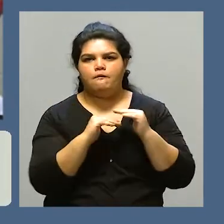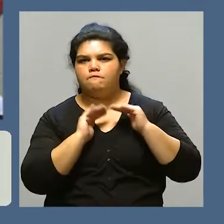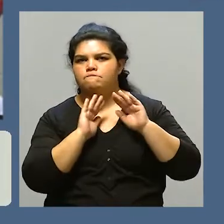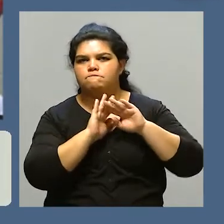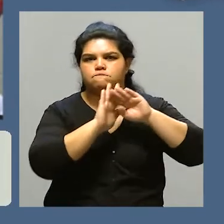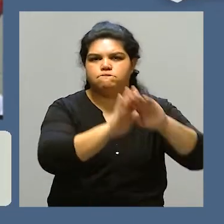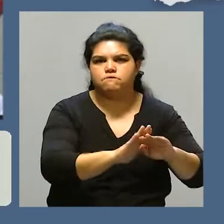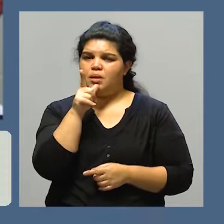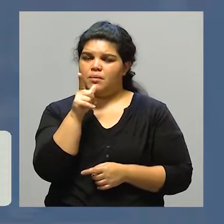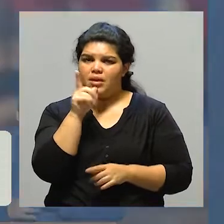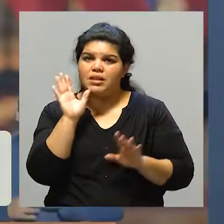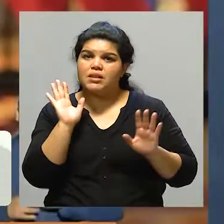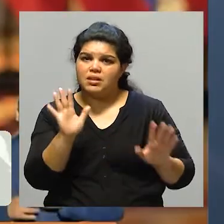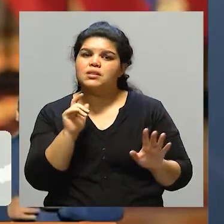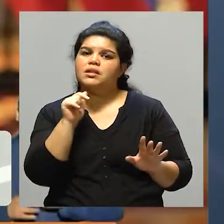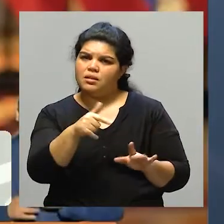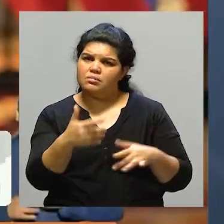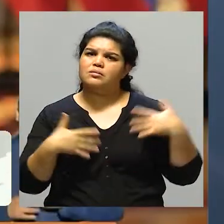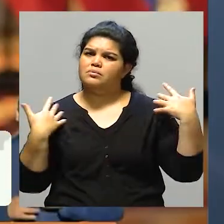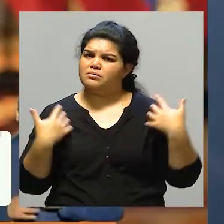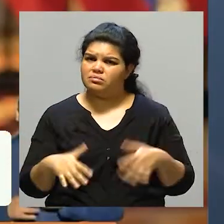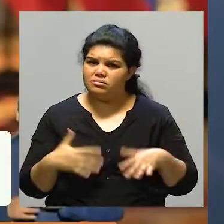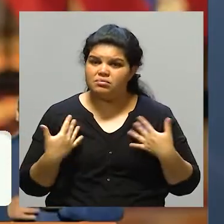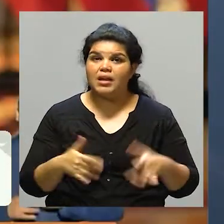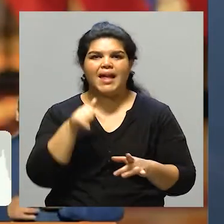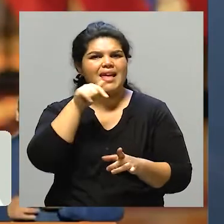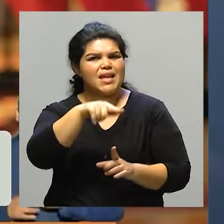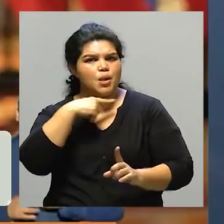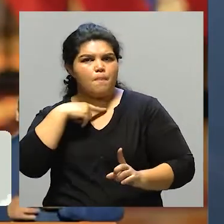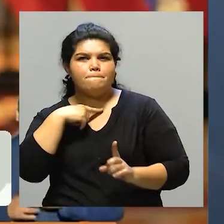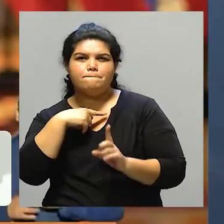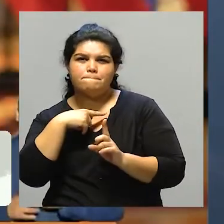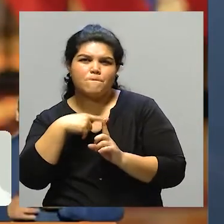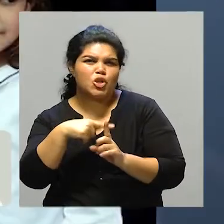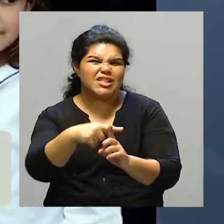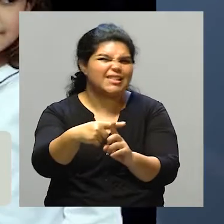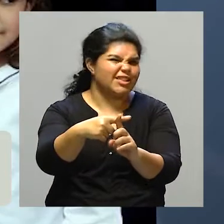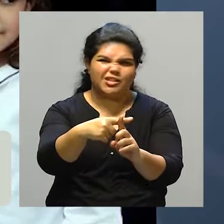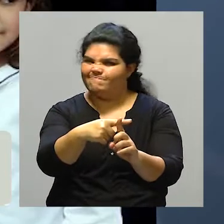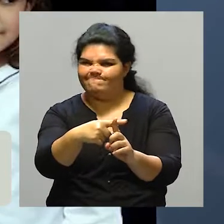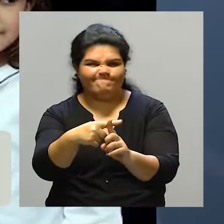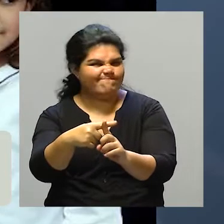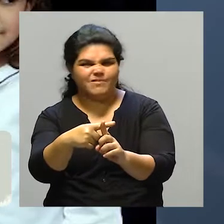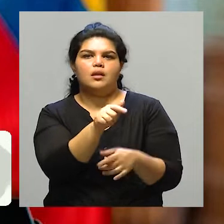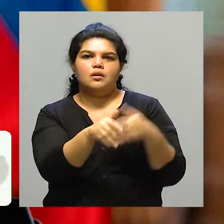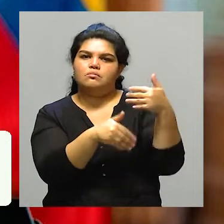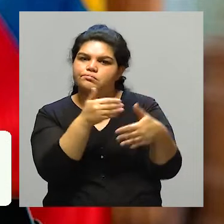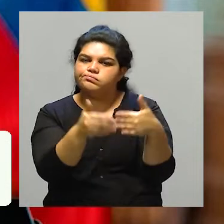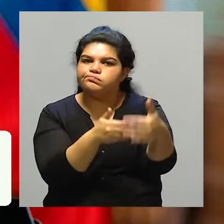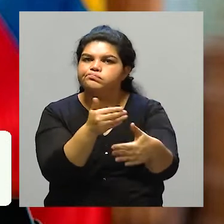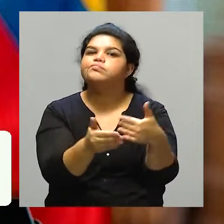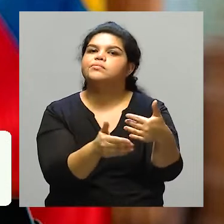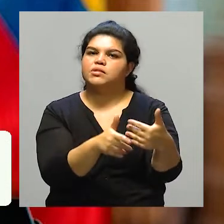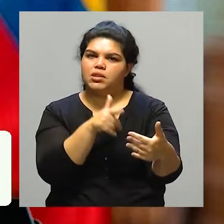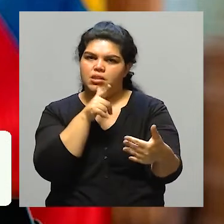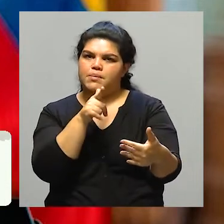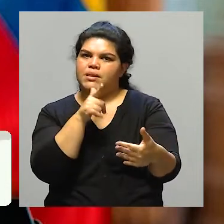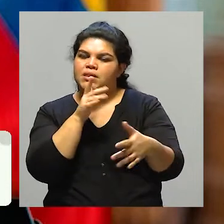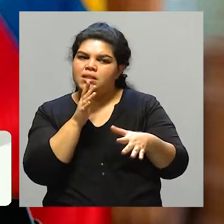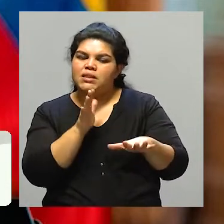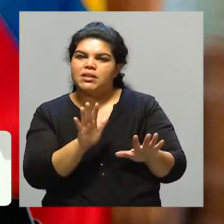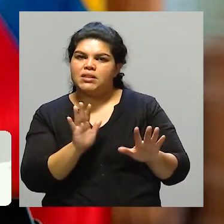de los electores, que es Gustavo Petro. Un segundo candidato que representa un poco la continuidad del gobierno y del partido de